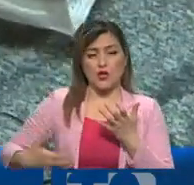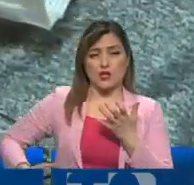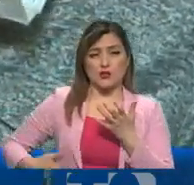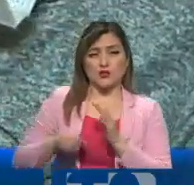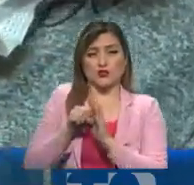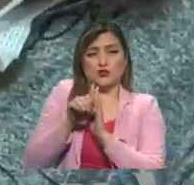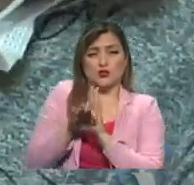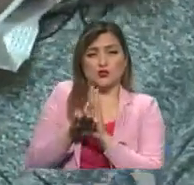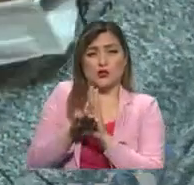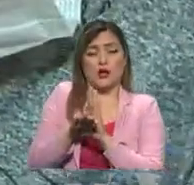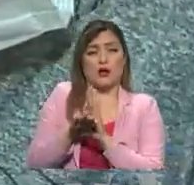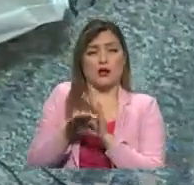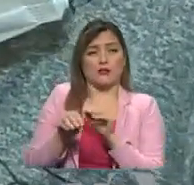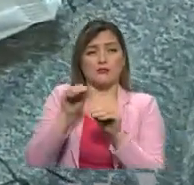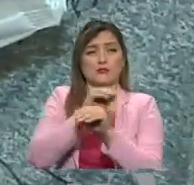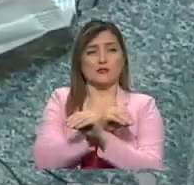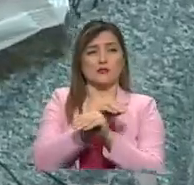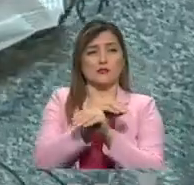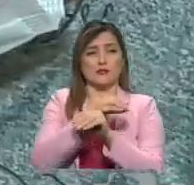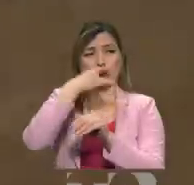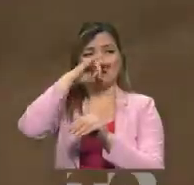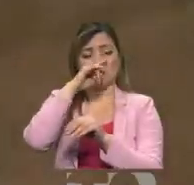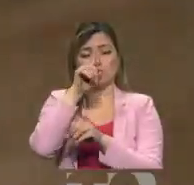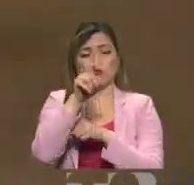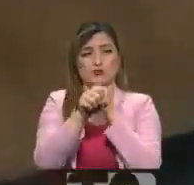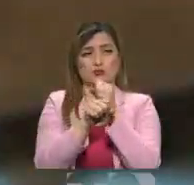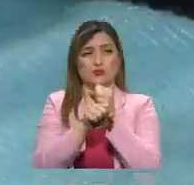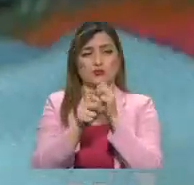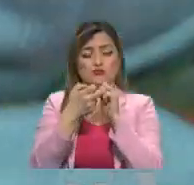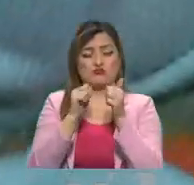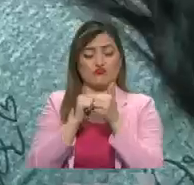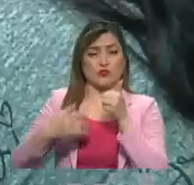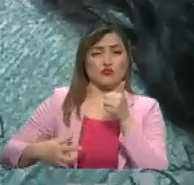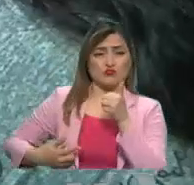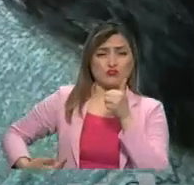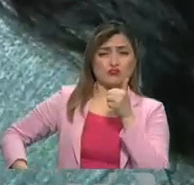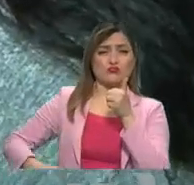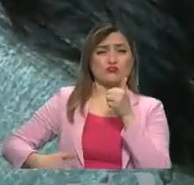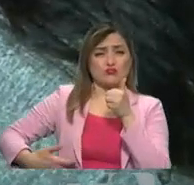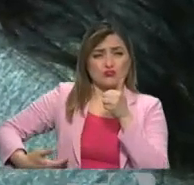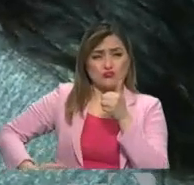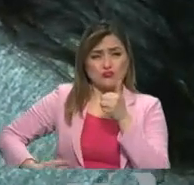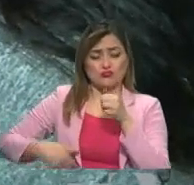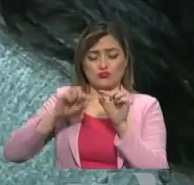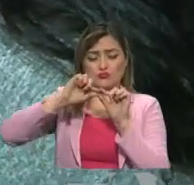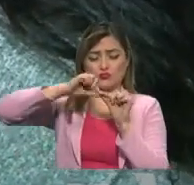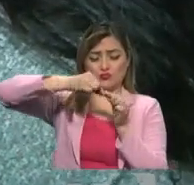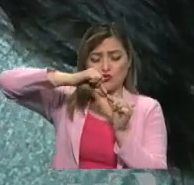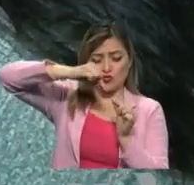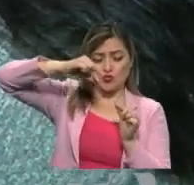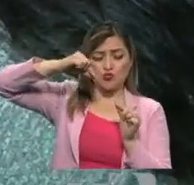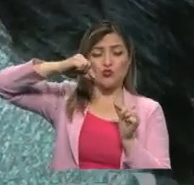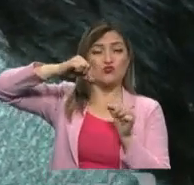pequeño Matías de 1 año, quien padece atresia de vías biliares, un trastorno que afecta a los tubos en el hígado.